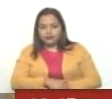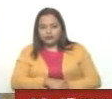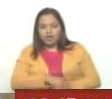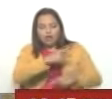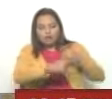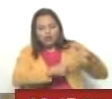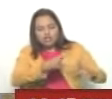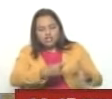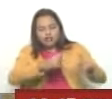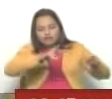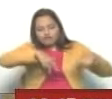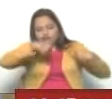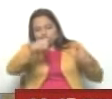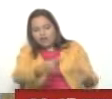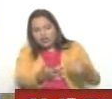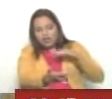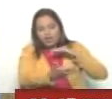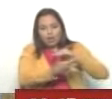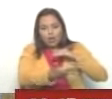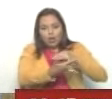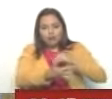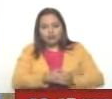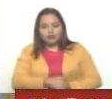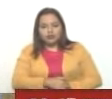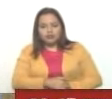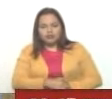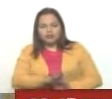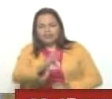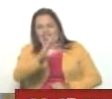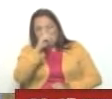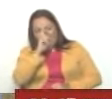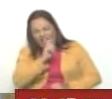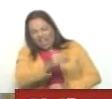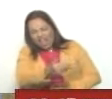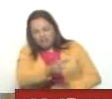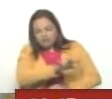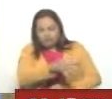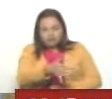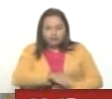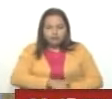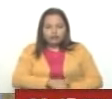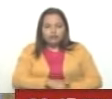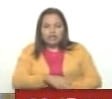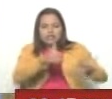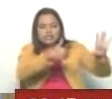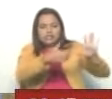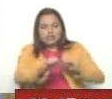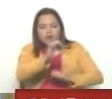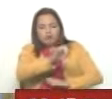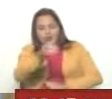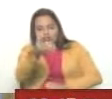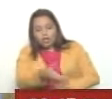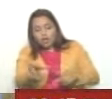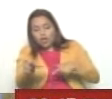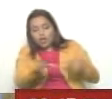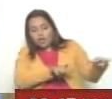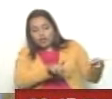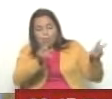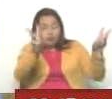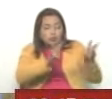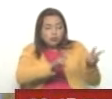proceso de actualización tecnológica que tiene poco más de 3 años. Ya hoy hablamos de un 60% de cobertura de